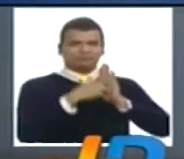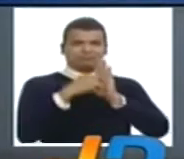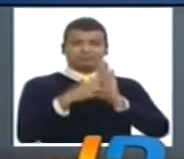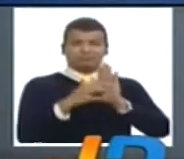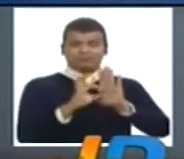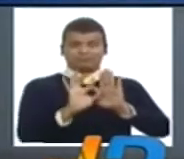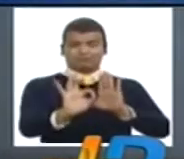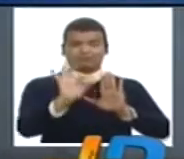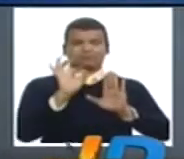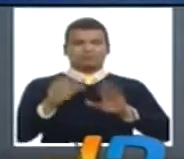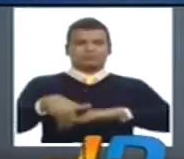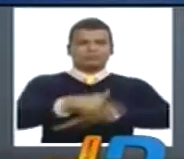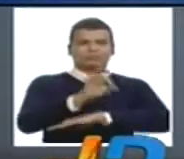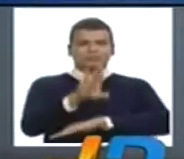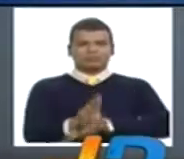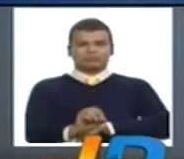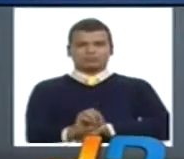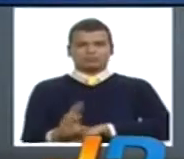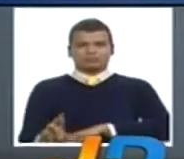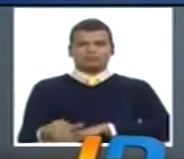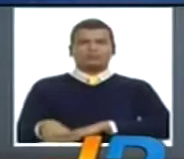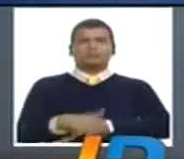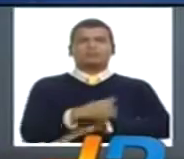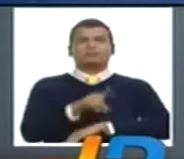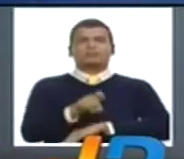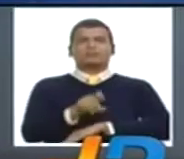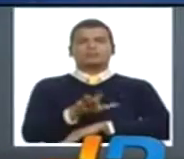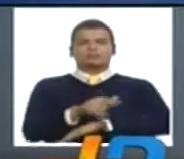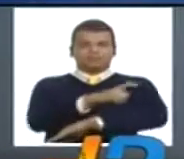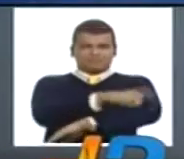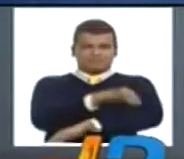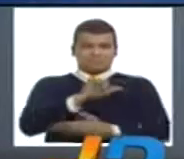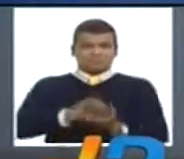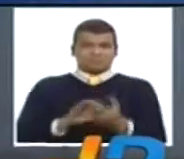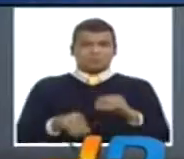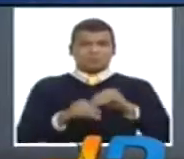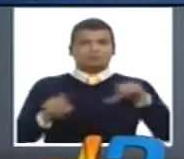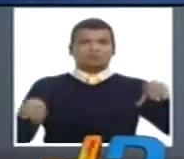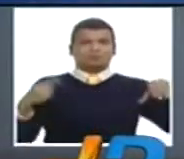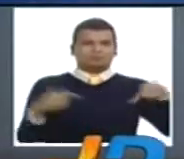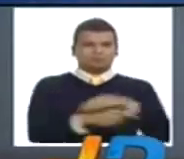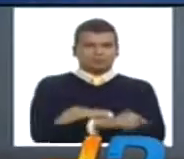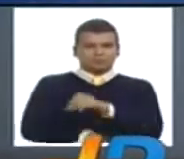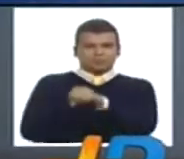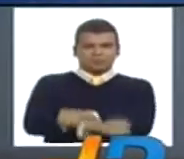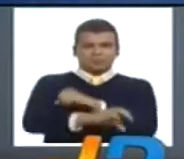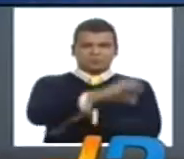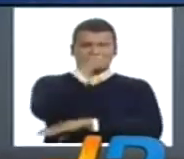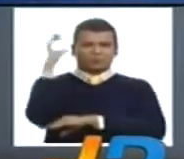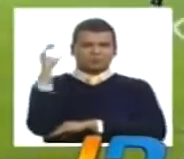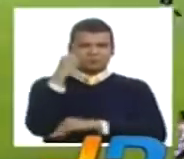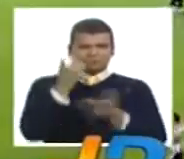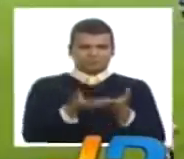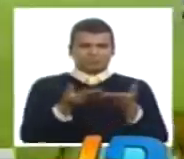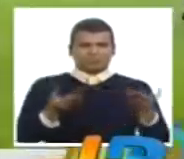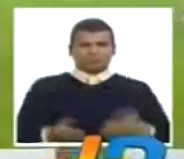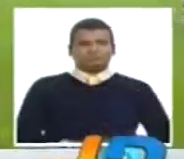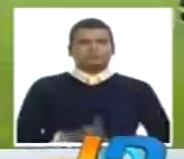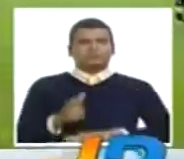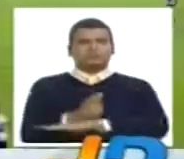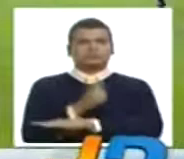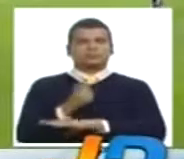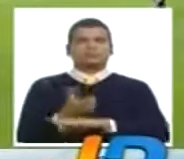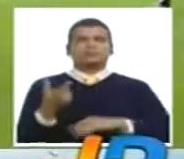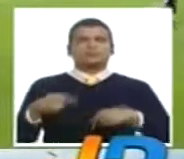marcar diferencia, autopista suroriental con 65 esquina y los goles de la jornada en el fútbol colombiano. En el Metropolitano